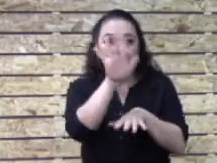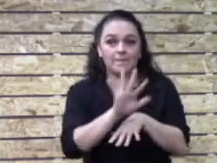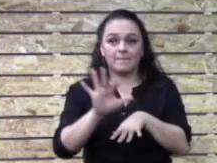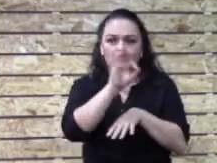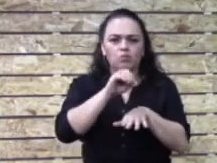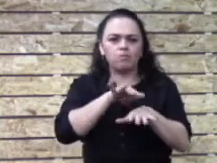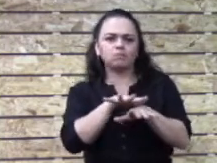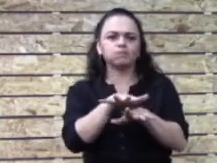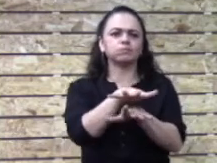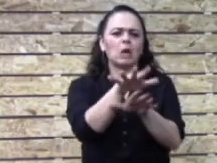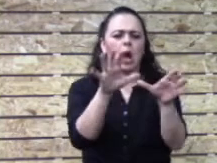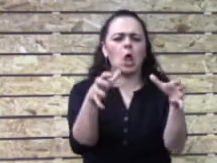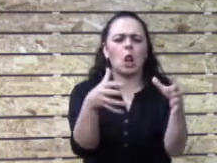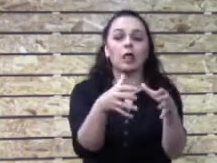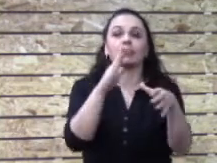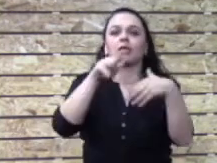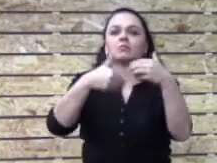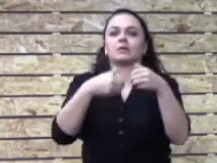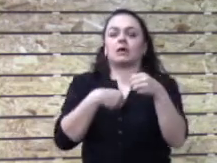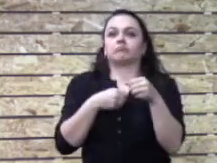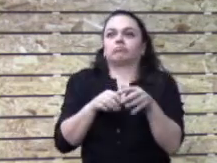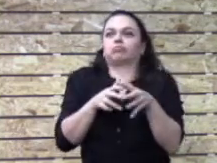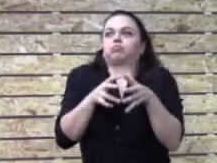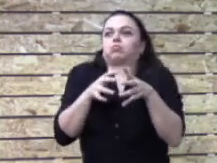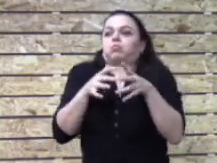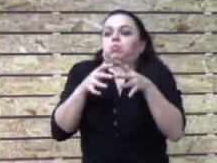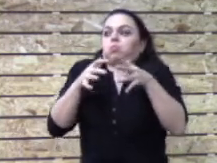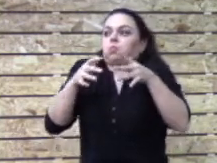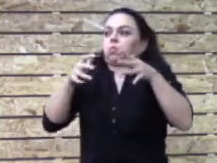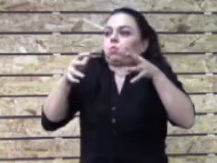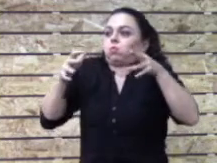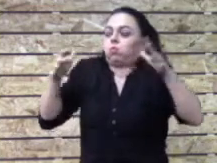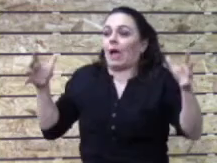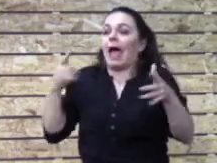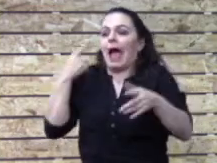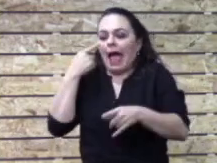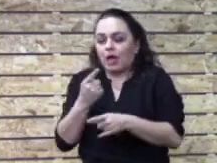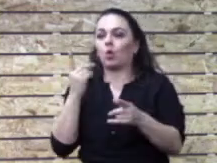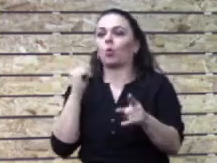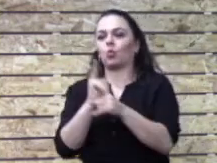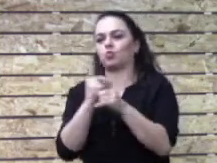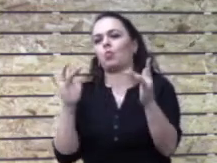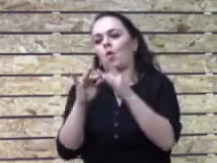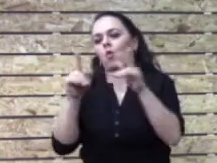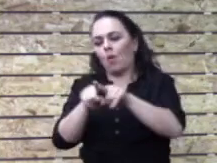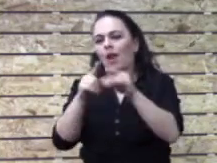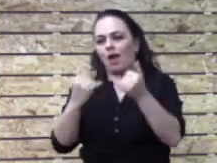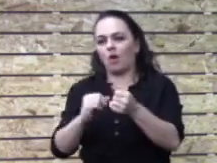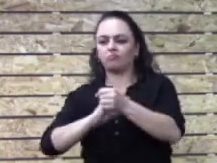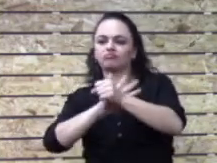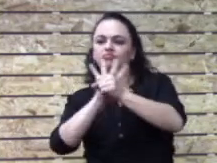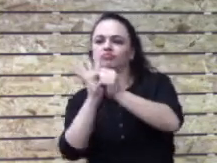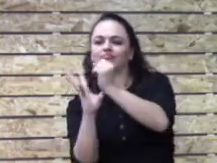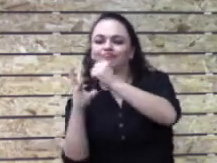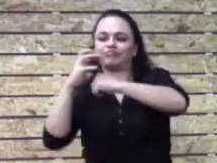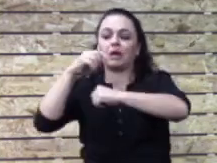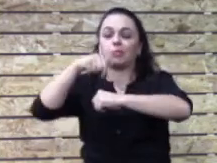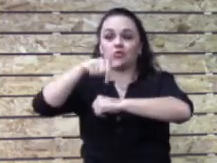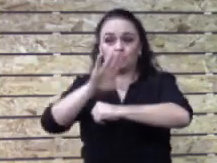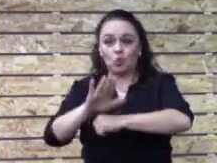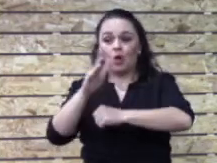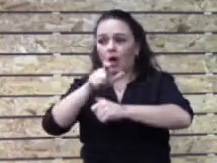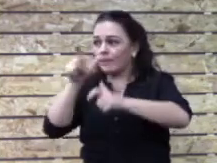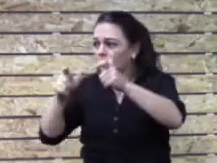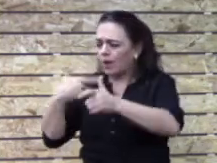estamos viviendo momentos de la historia que jamás habíamos vivido y que quizás la humanidad no había vivido en estas proporciones, en